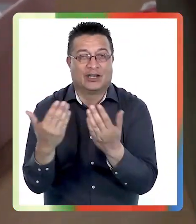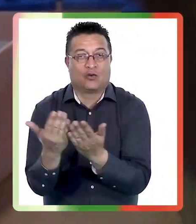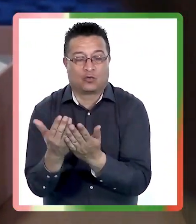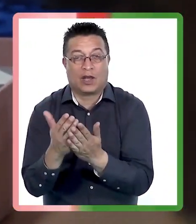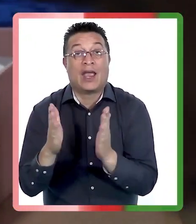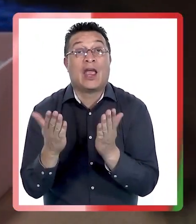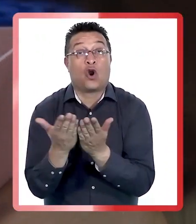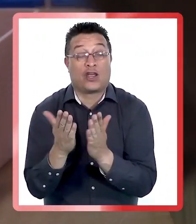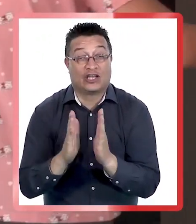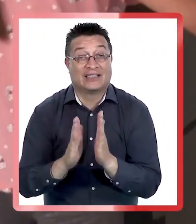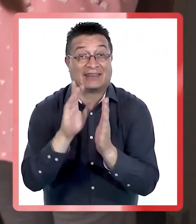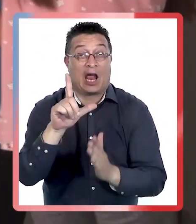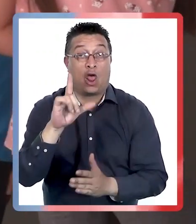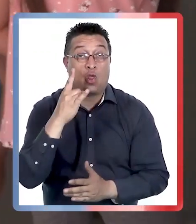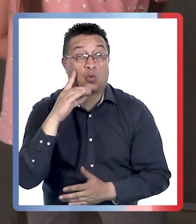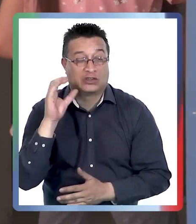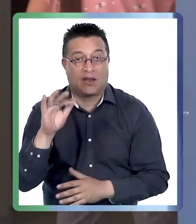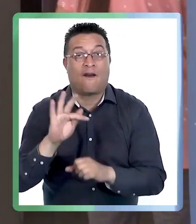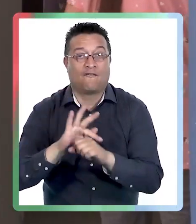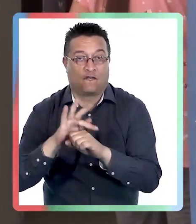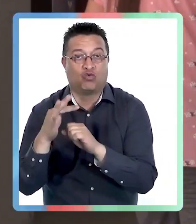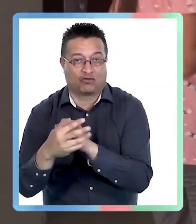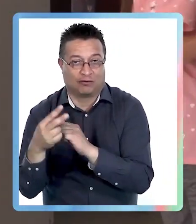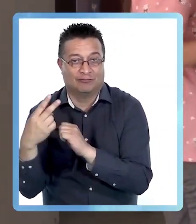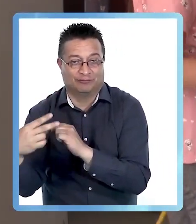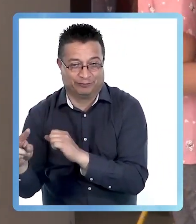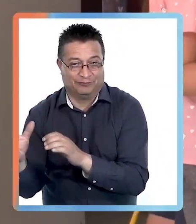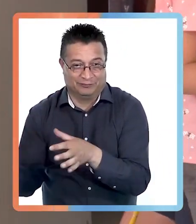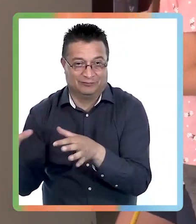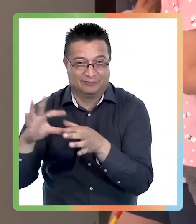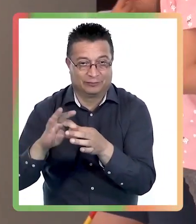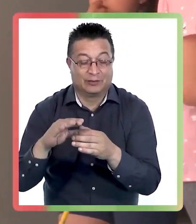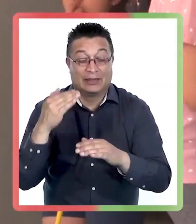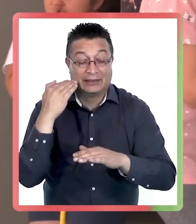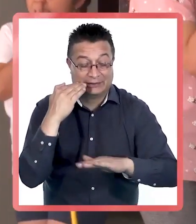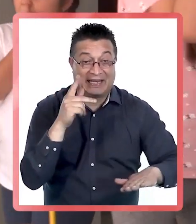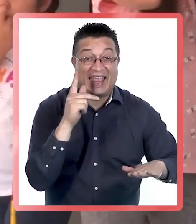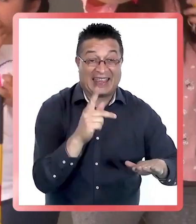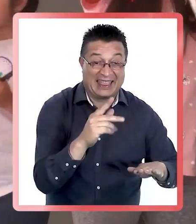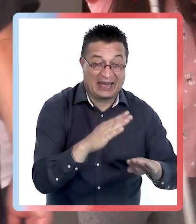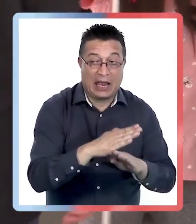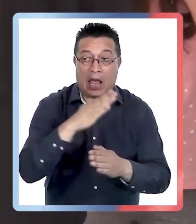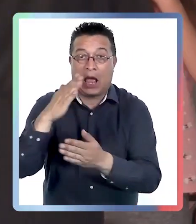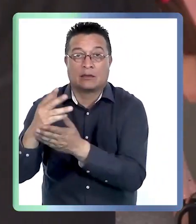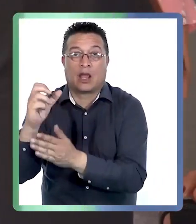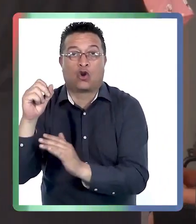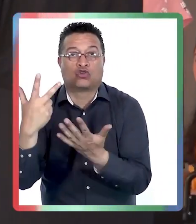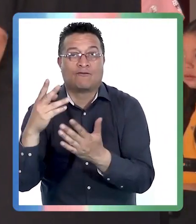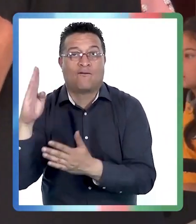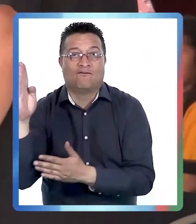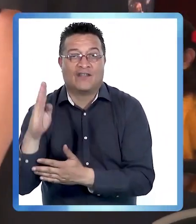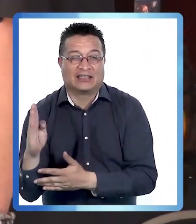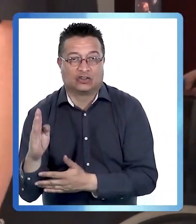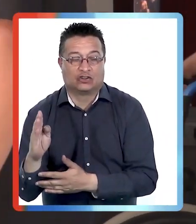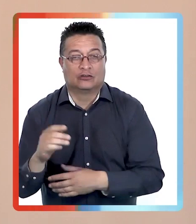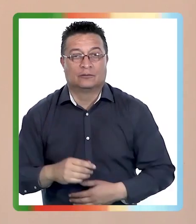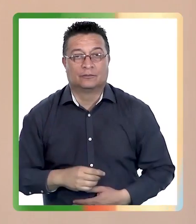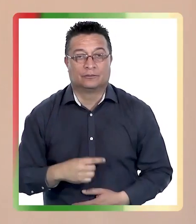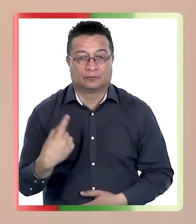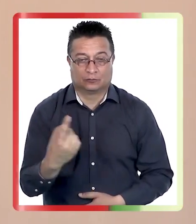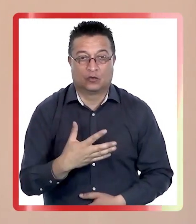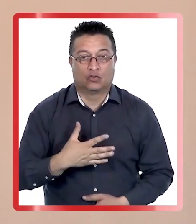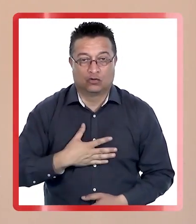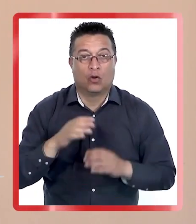como los del colegio Santa Lucía dependiente de la fundación que educa a niños desde pre kinder hasta octavo básico